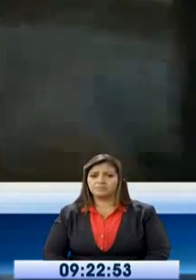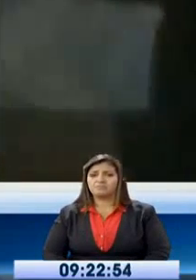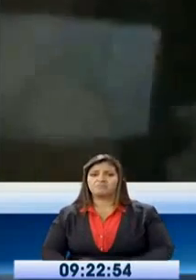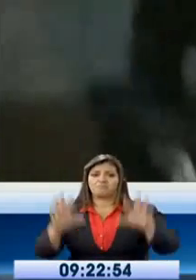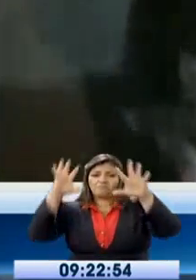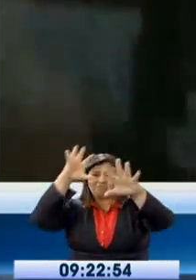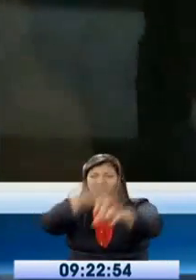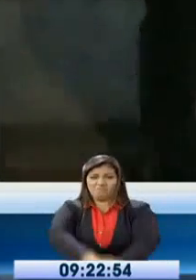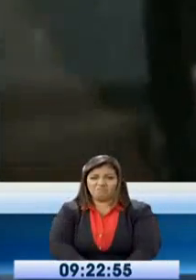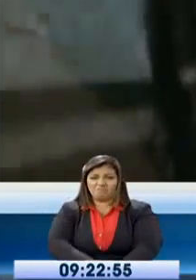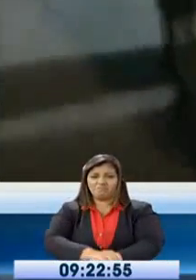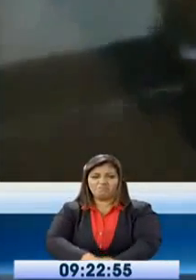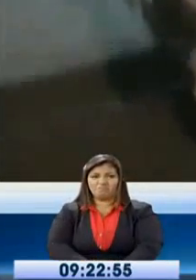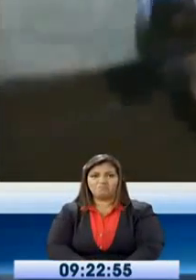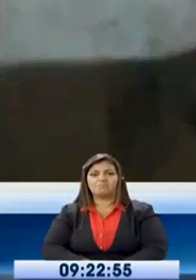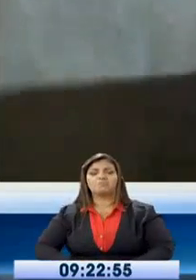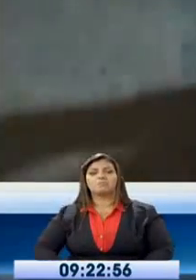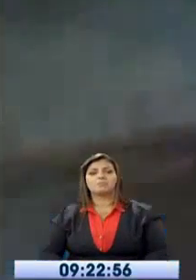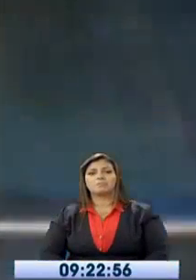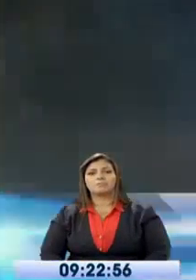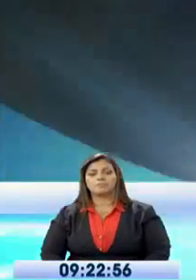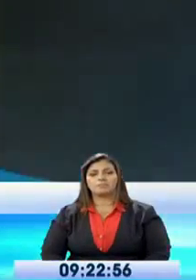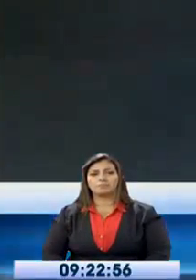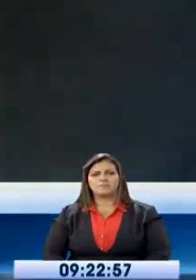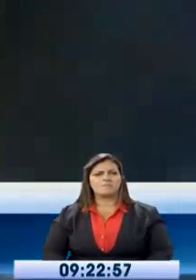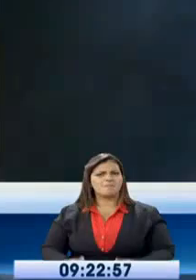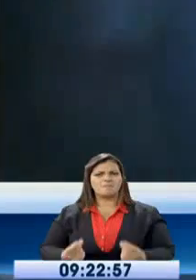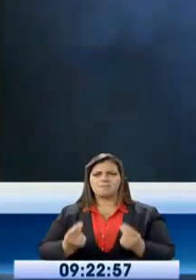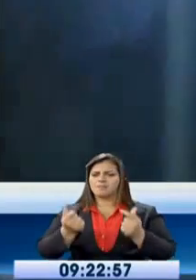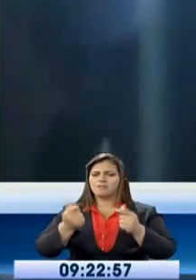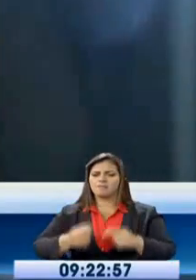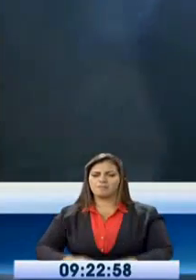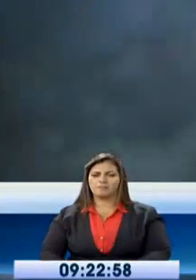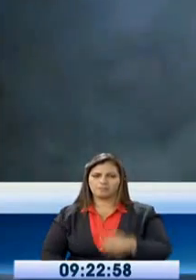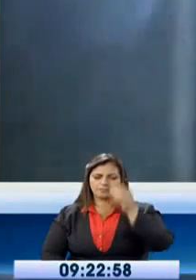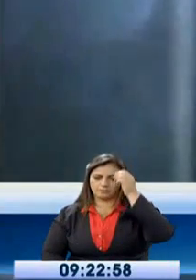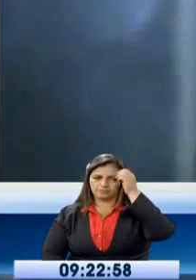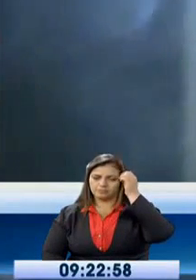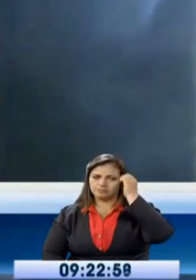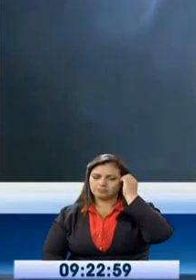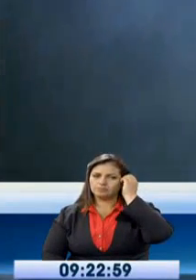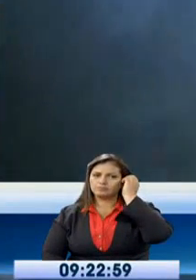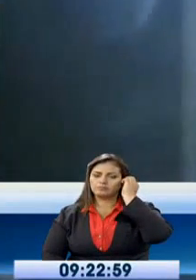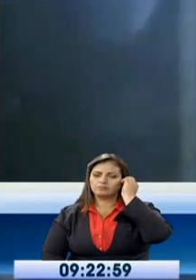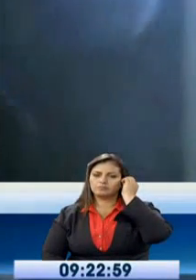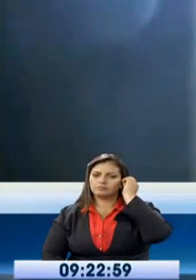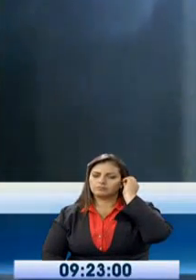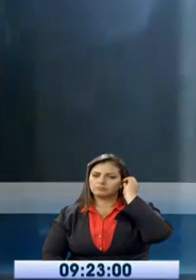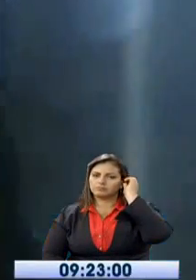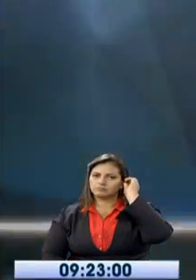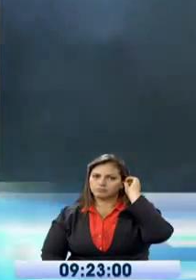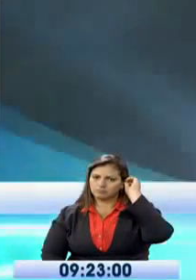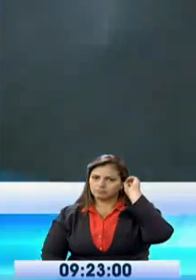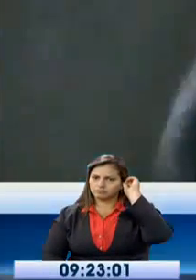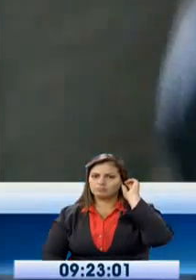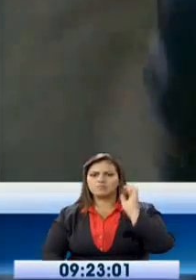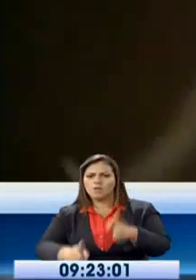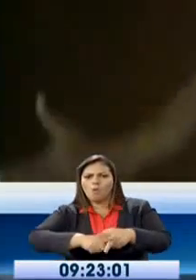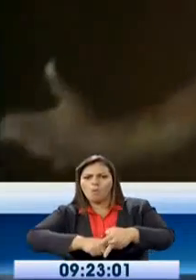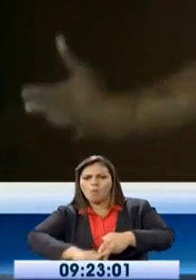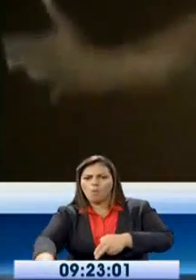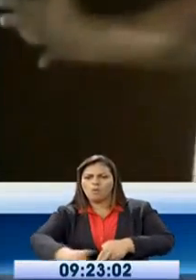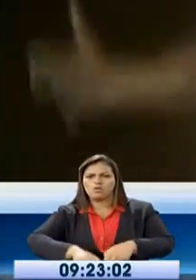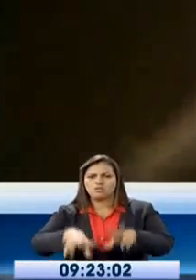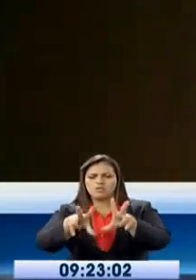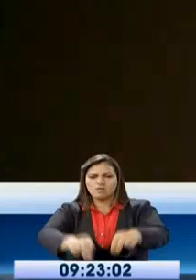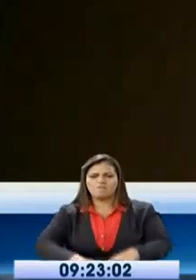sujeto a unas cuadras del lugar. ¡Agárralo, agárralo! ¡Que no se vaya, que no se vaya! ¡Que no se vaya, que no se vaya! ¡Agárralo, agárralo!